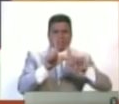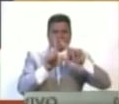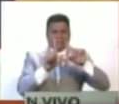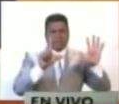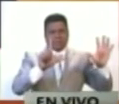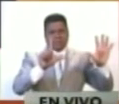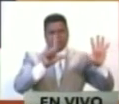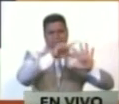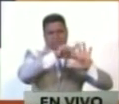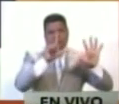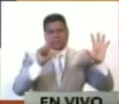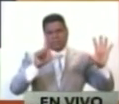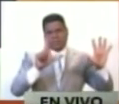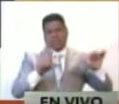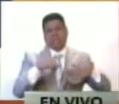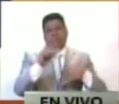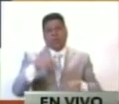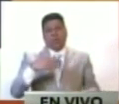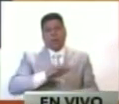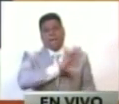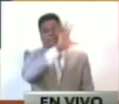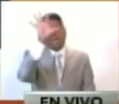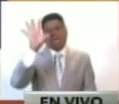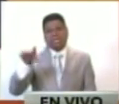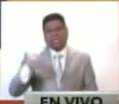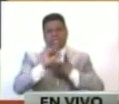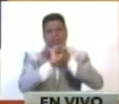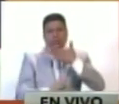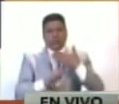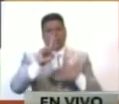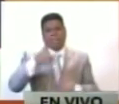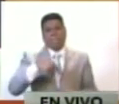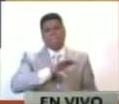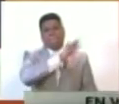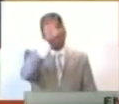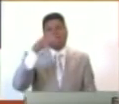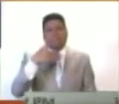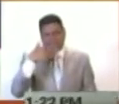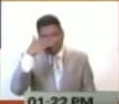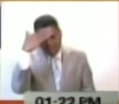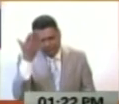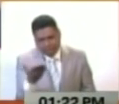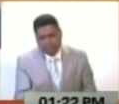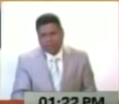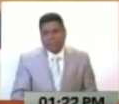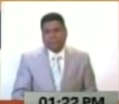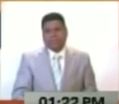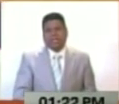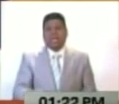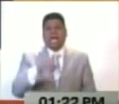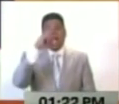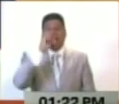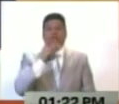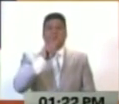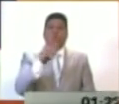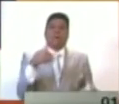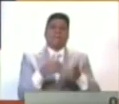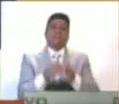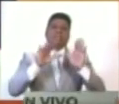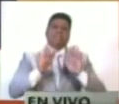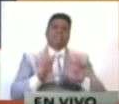Sur y los países árabes. Desde ya informamos a nuestro país que que en el año 2018 estaremos recibiendo